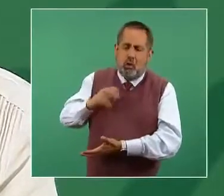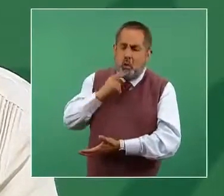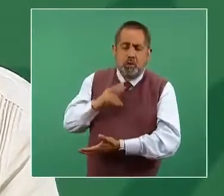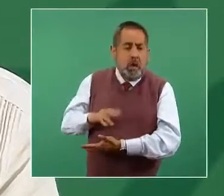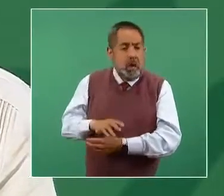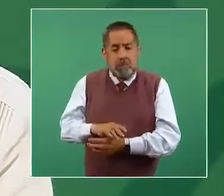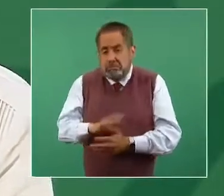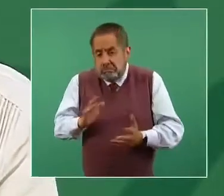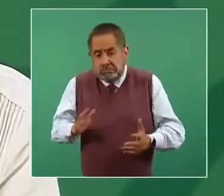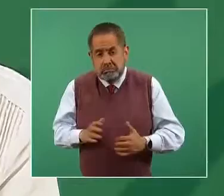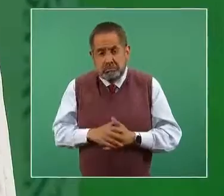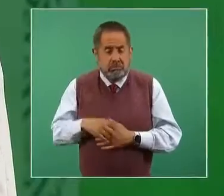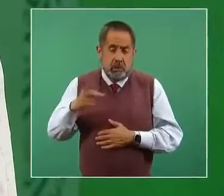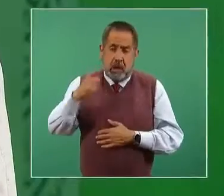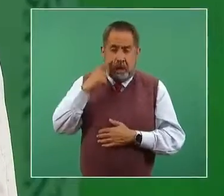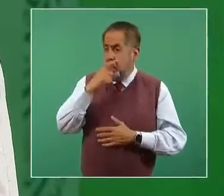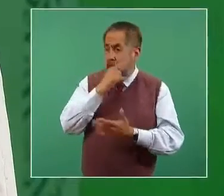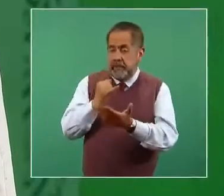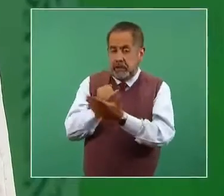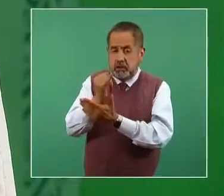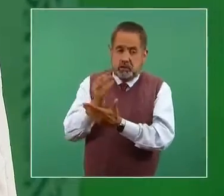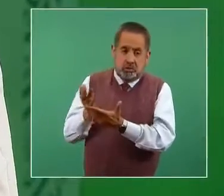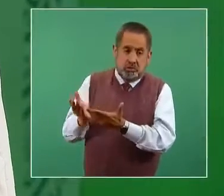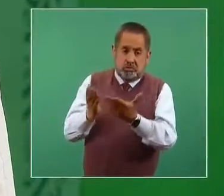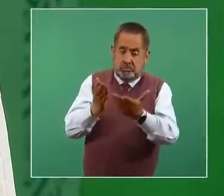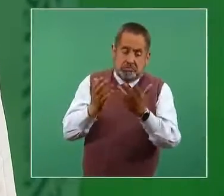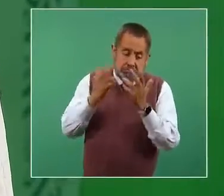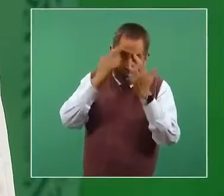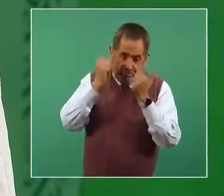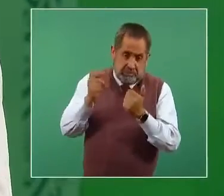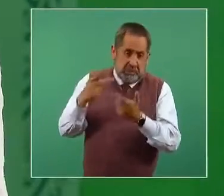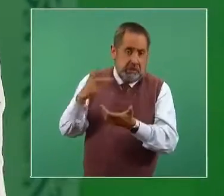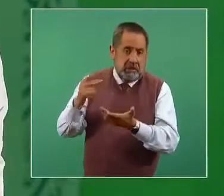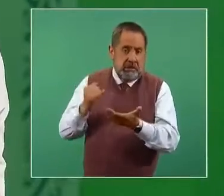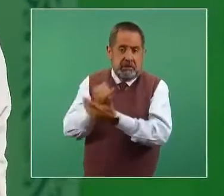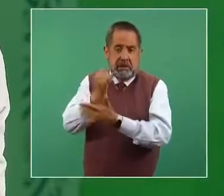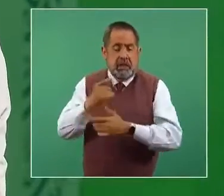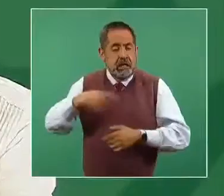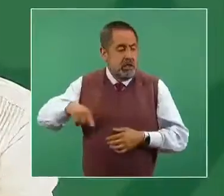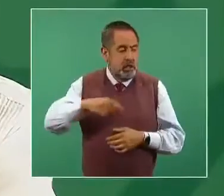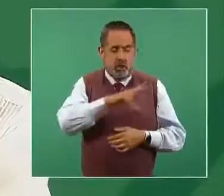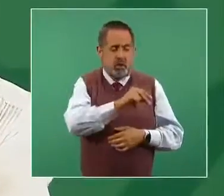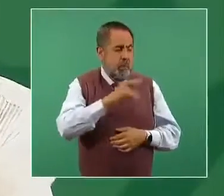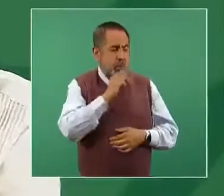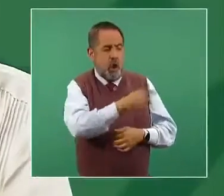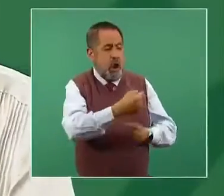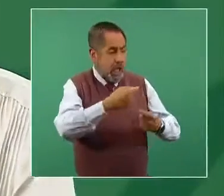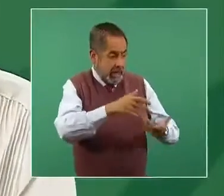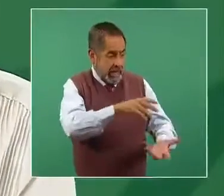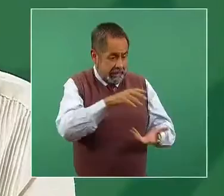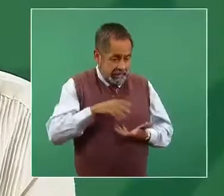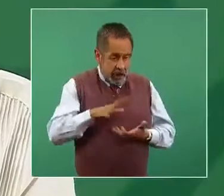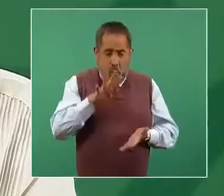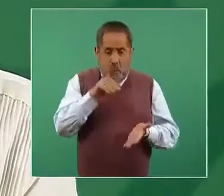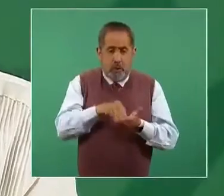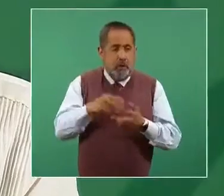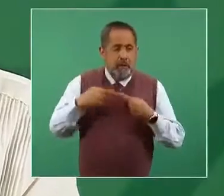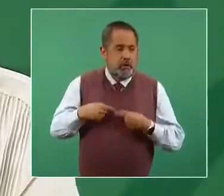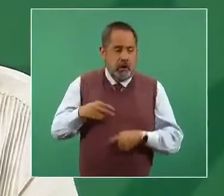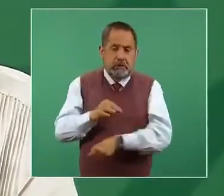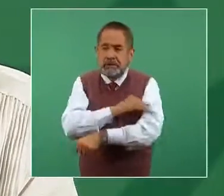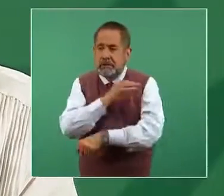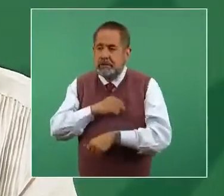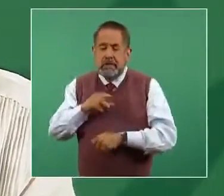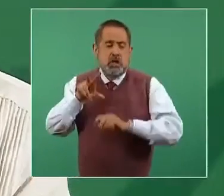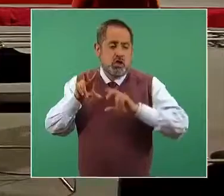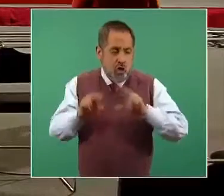utilizar, pues es una decisión legítima de ellos. Ellos deciden que no se vacunen estas casi 4,000 personas.